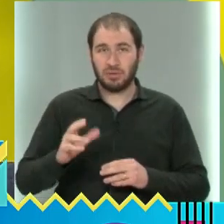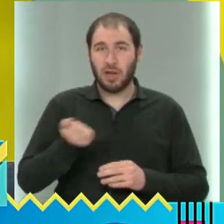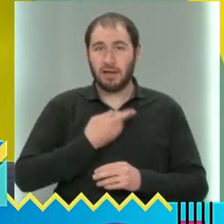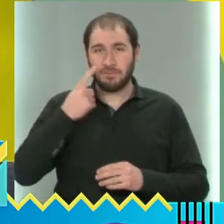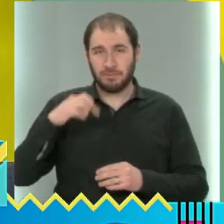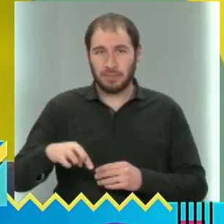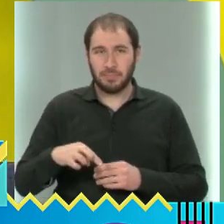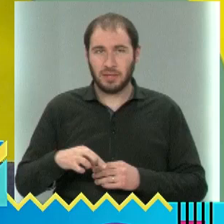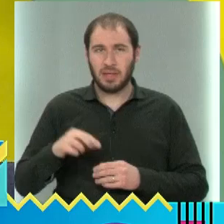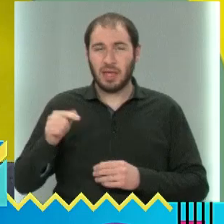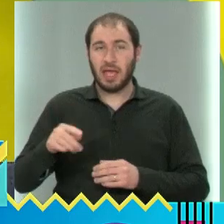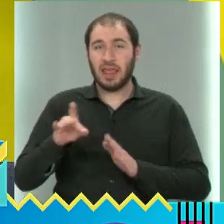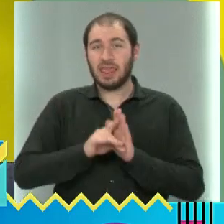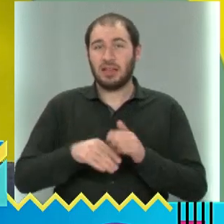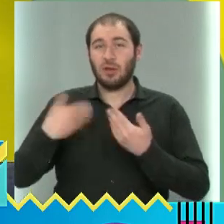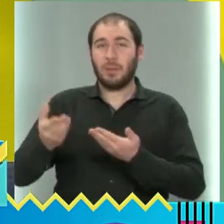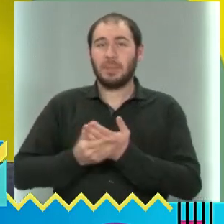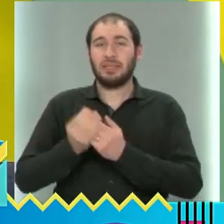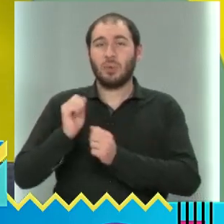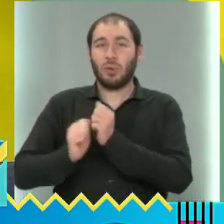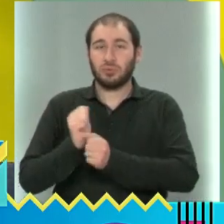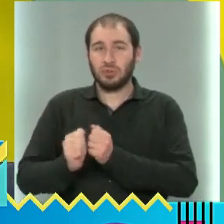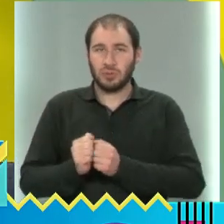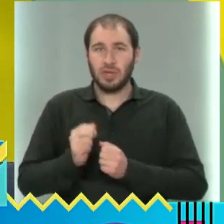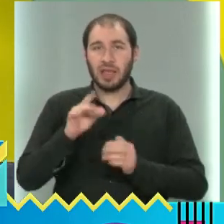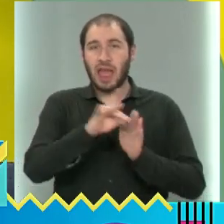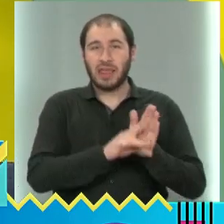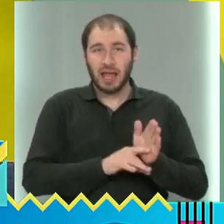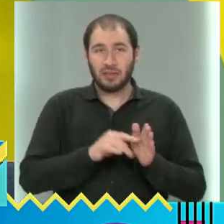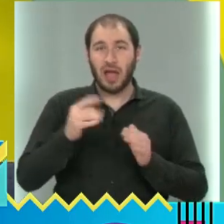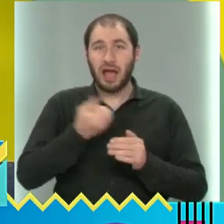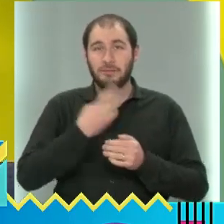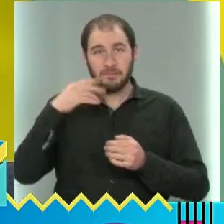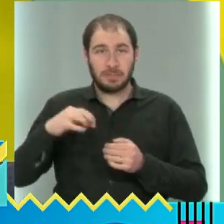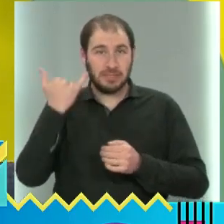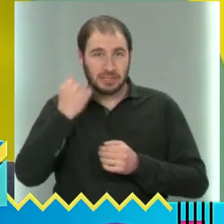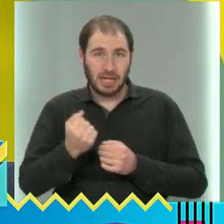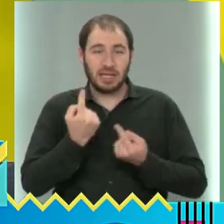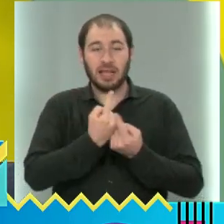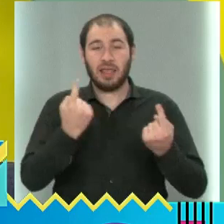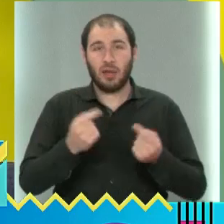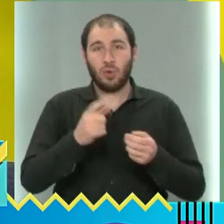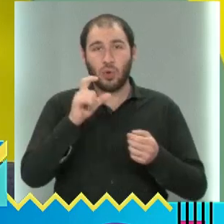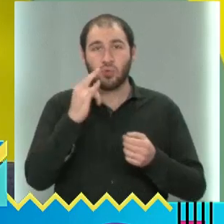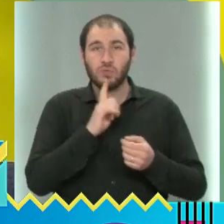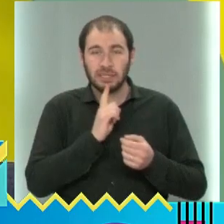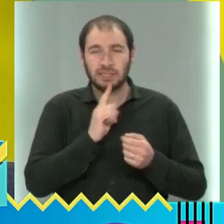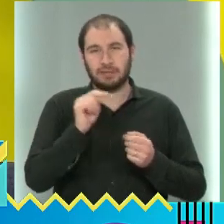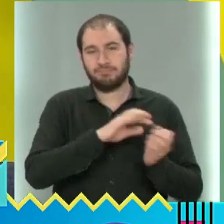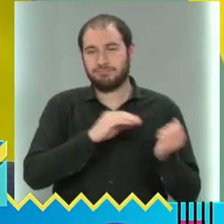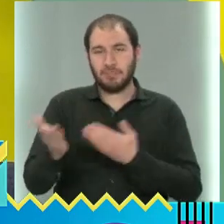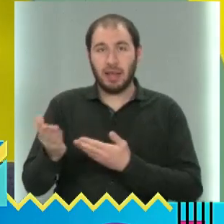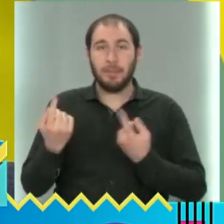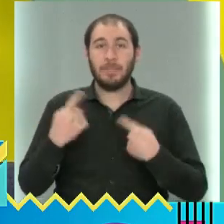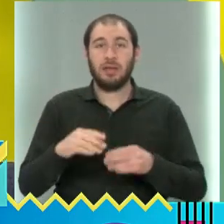FIP a que le pase los datos al Ministerio de Producción. O sea que son los datos que ya tiene la FIP de cada uno de esos quits para pasarle a eso.